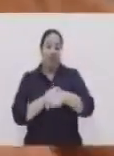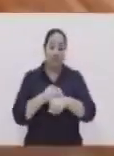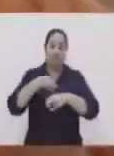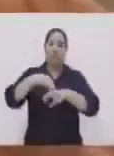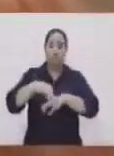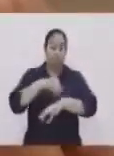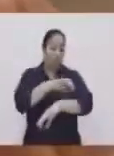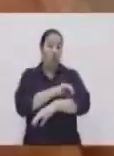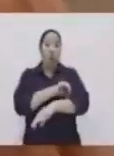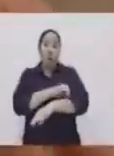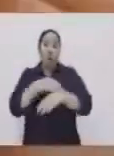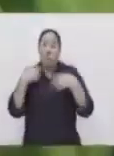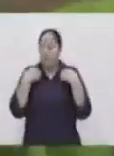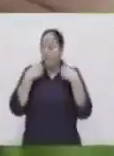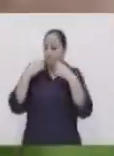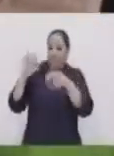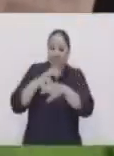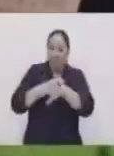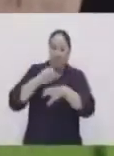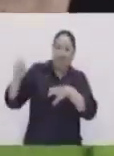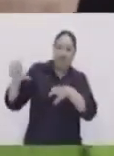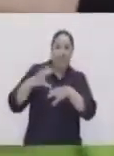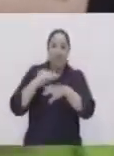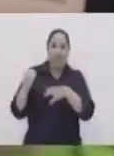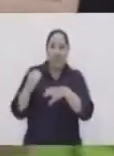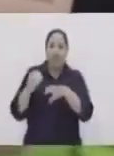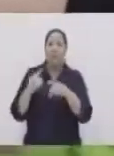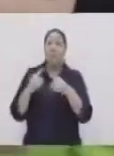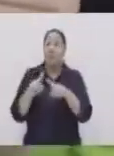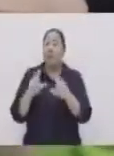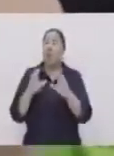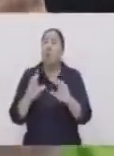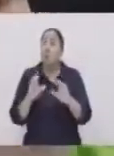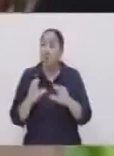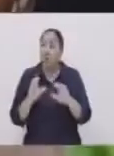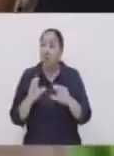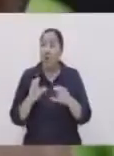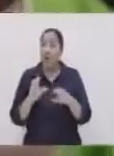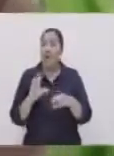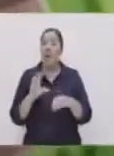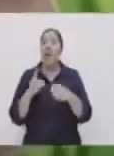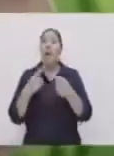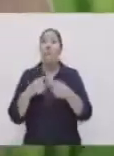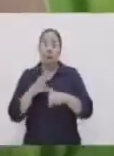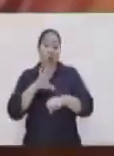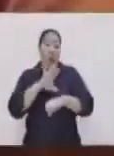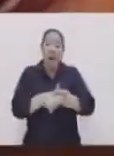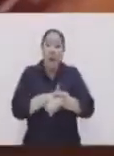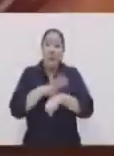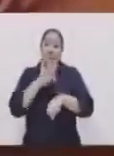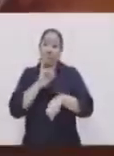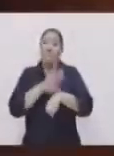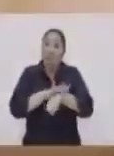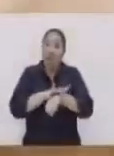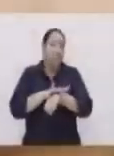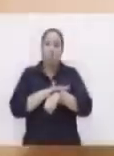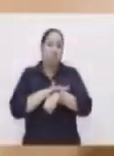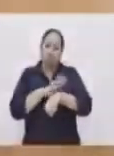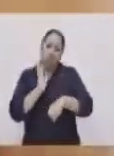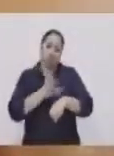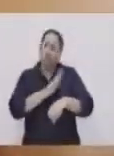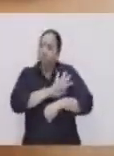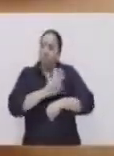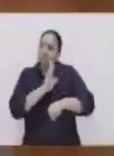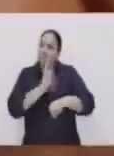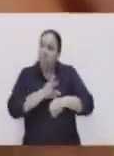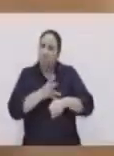ropa que esté sobre el área afectada. Si la ropa u objetos están pegados a la piel, no los retire. Tercero, se